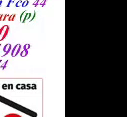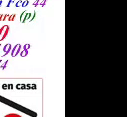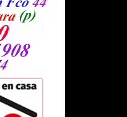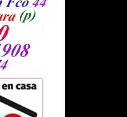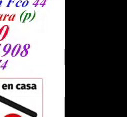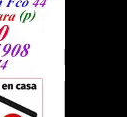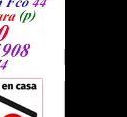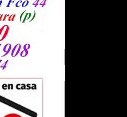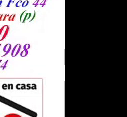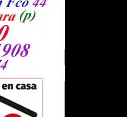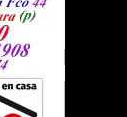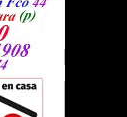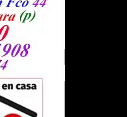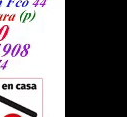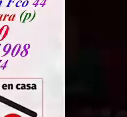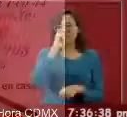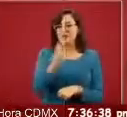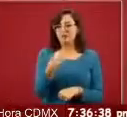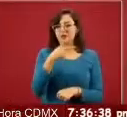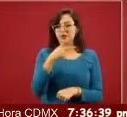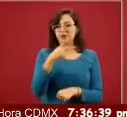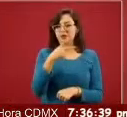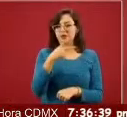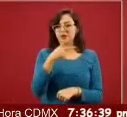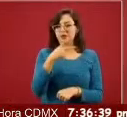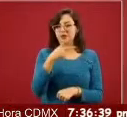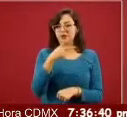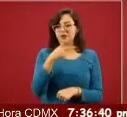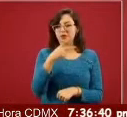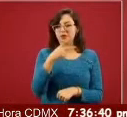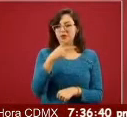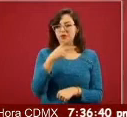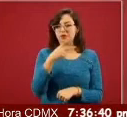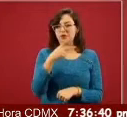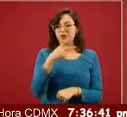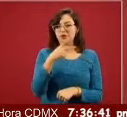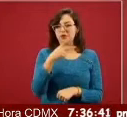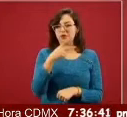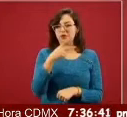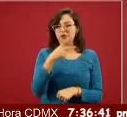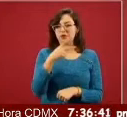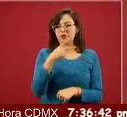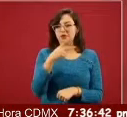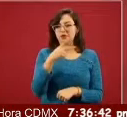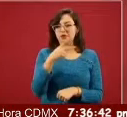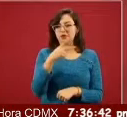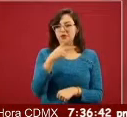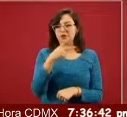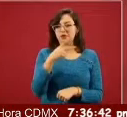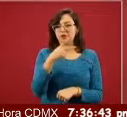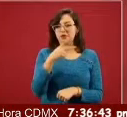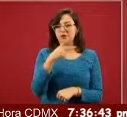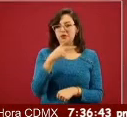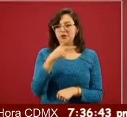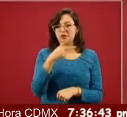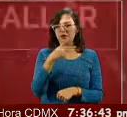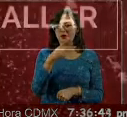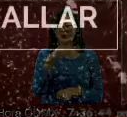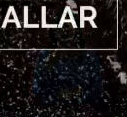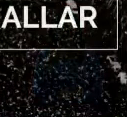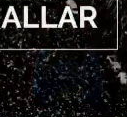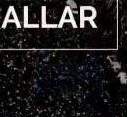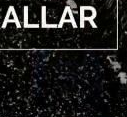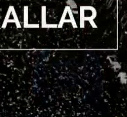sospechar COVID. Pérdida del olfato, pérdida del gusto. Ninguno de los síntomas, como pueden ver, es